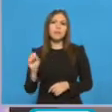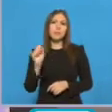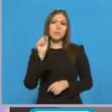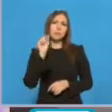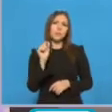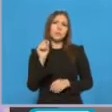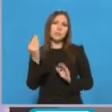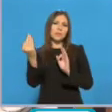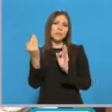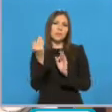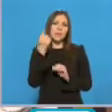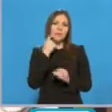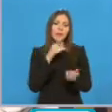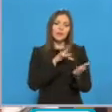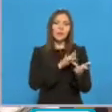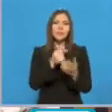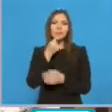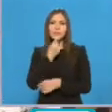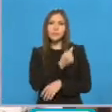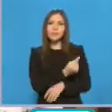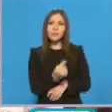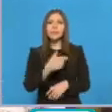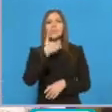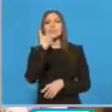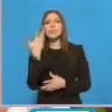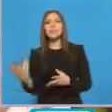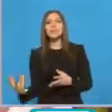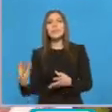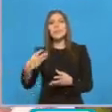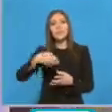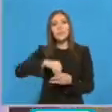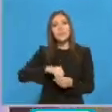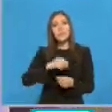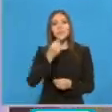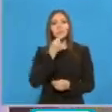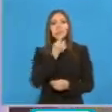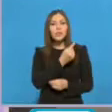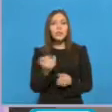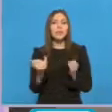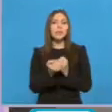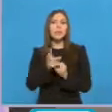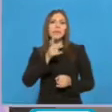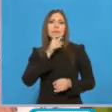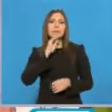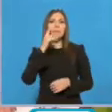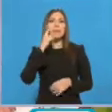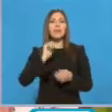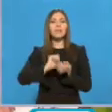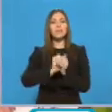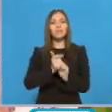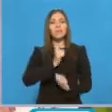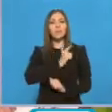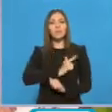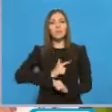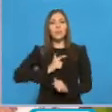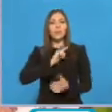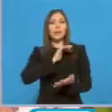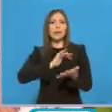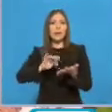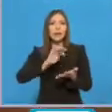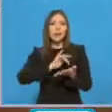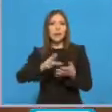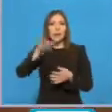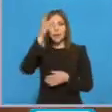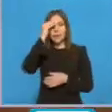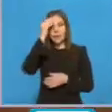más cercano a los niños. La idea es que involucremos a los niños y a sus papás en el gusto y el disfrute de los libros, de la literatura. Como